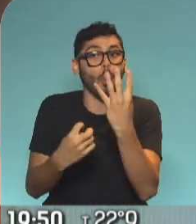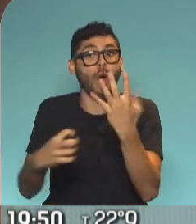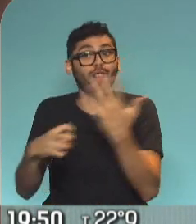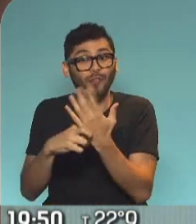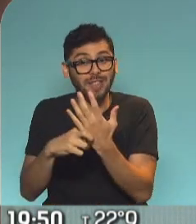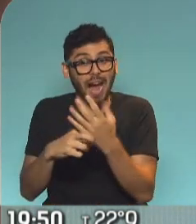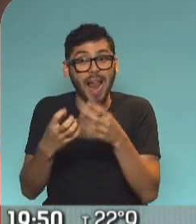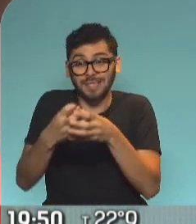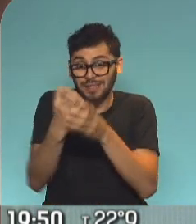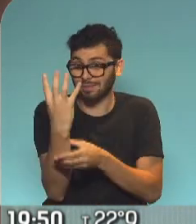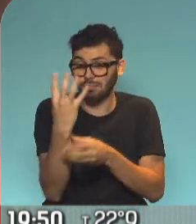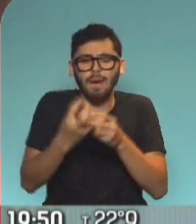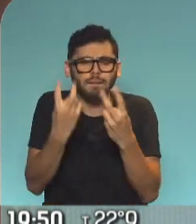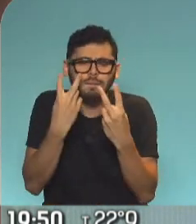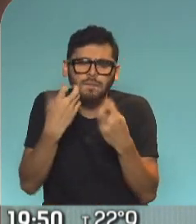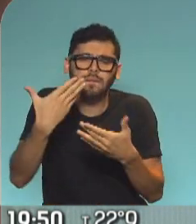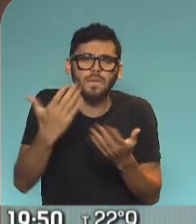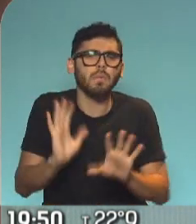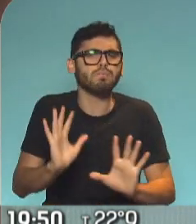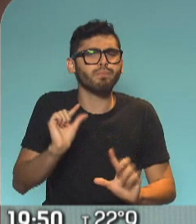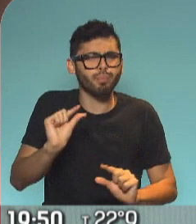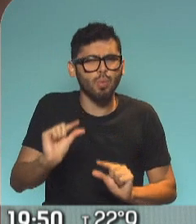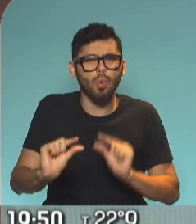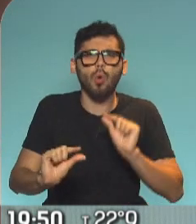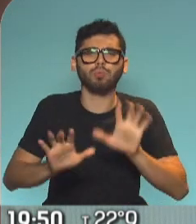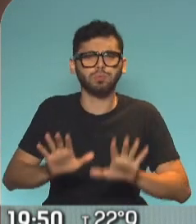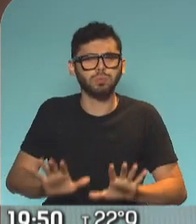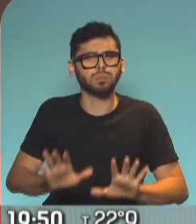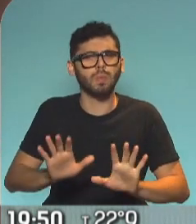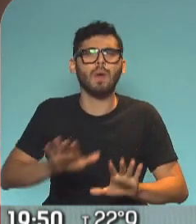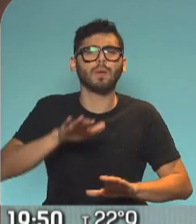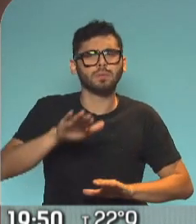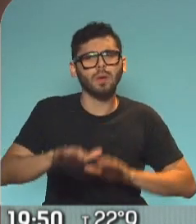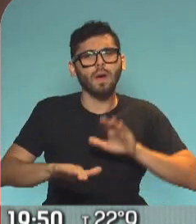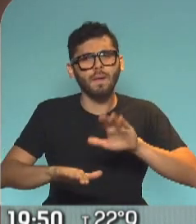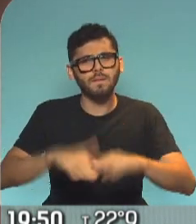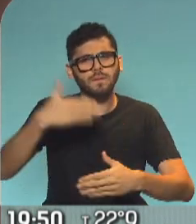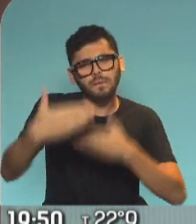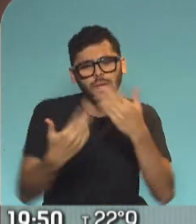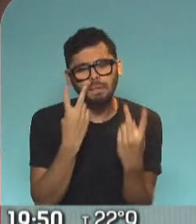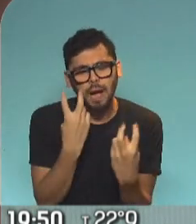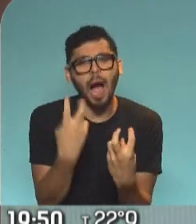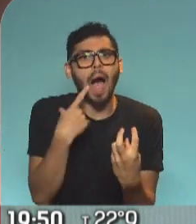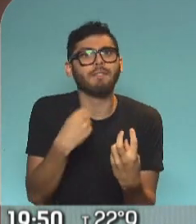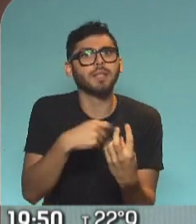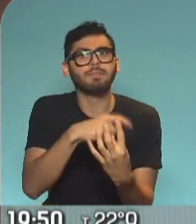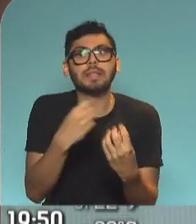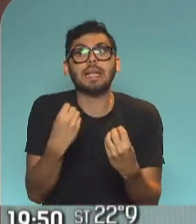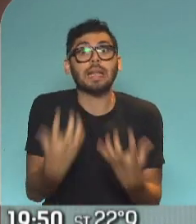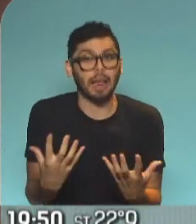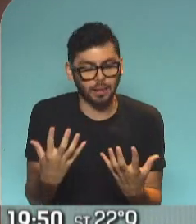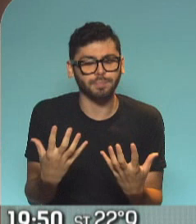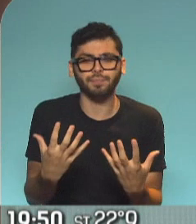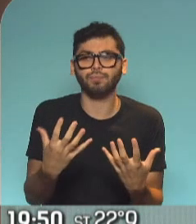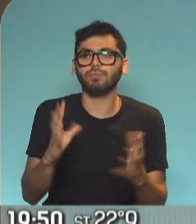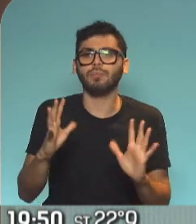están con mucha prudencia paso sobre paso a buscar esa cuestión como sigue esta historia bueno